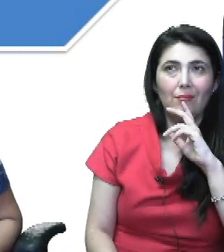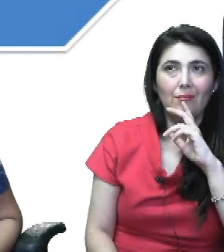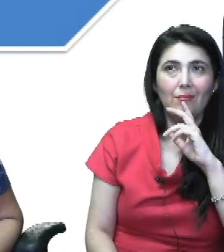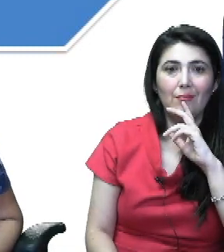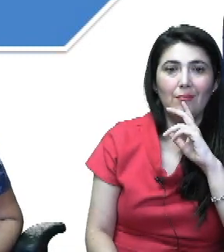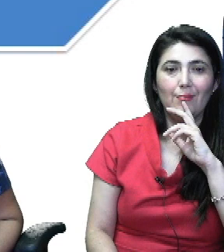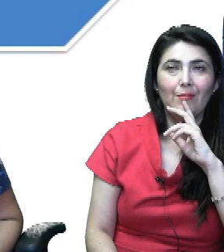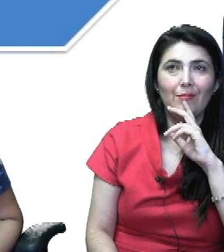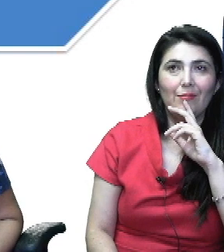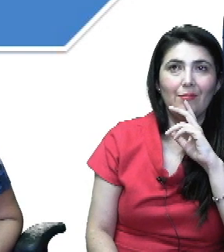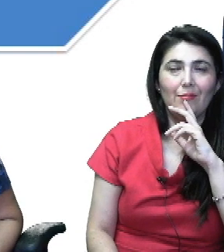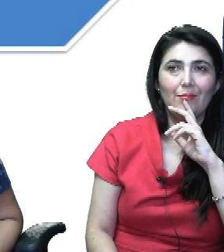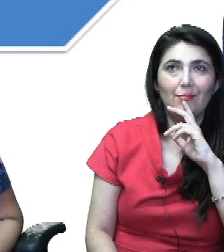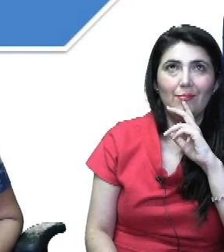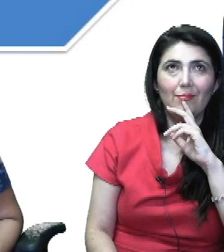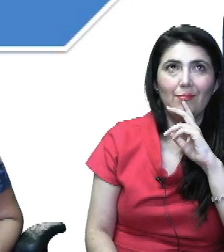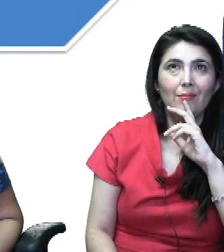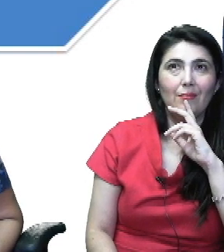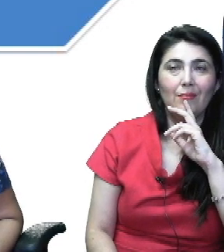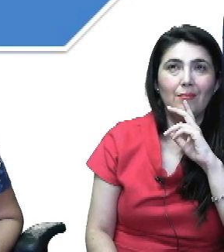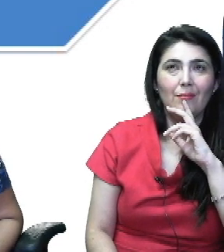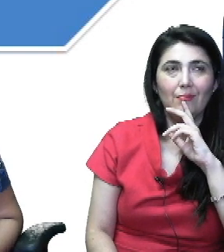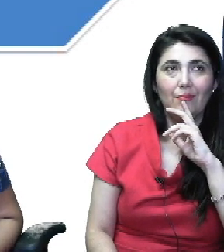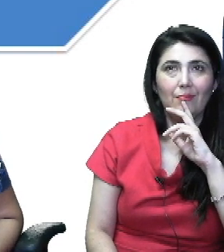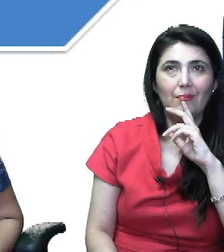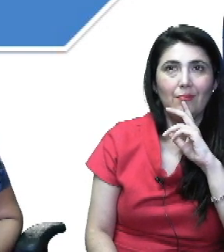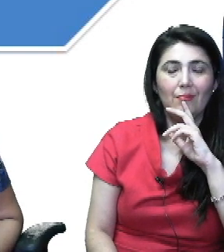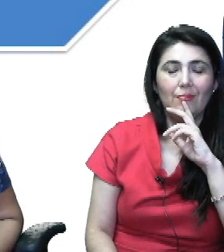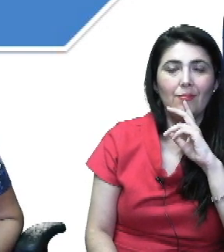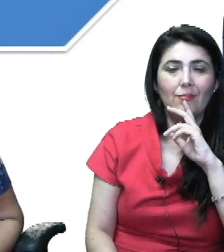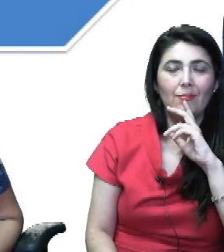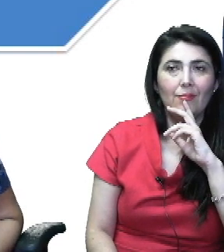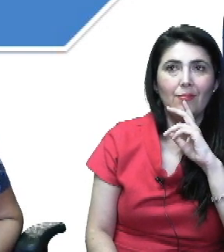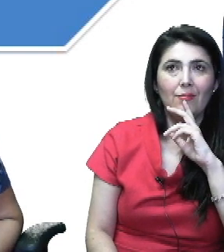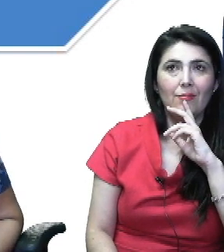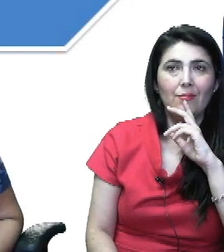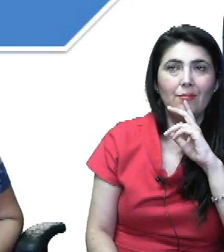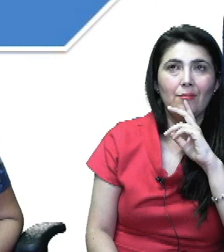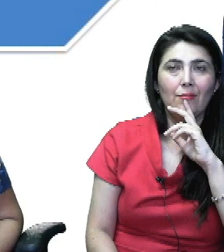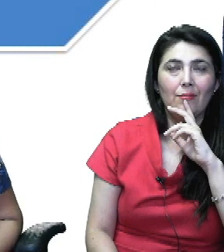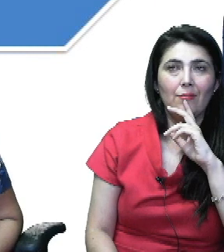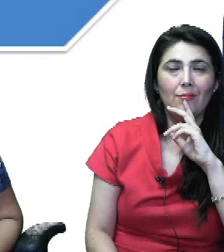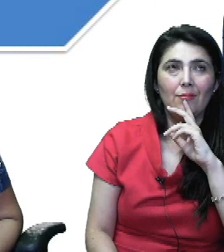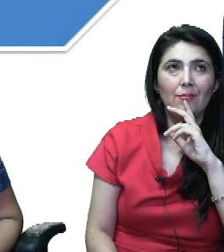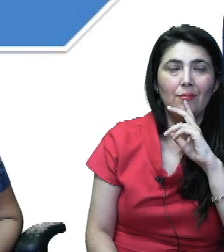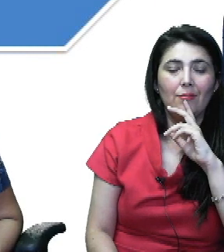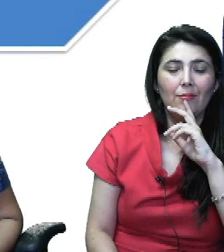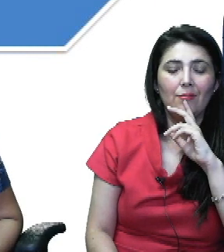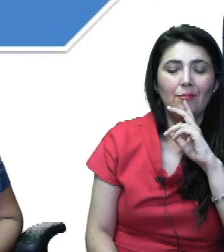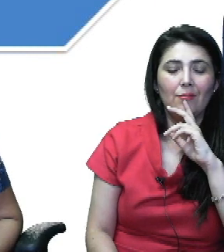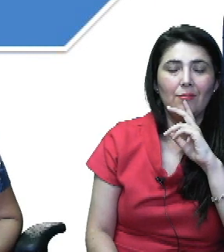totalmente comprensibles frente a un evento que va a ser totalmente devastador para la vida de una persona y,